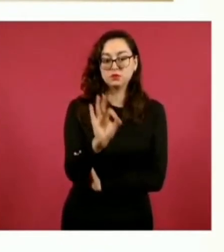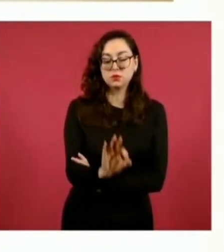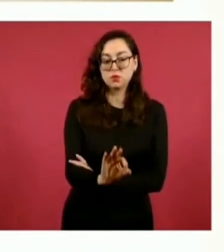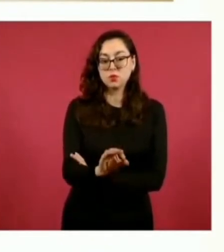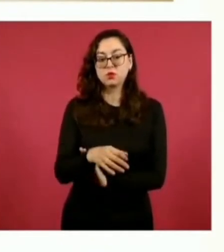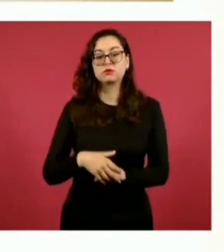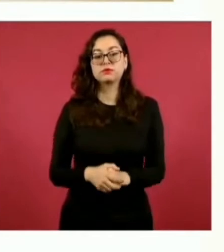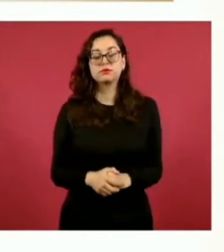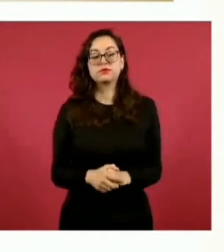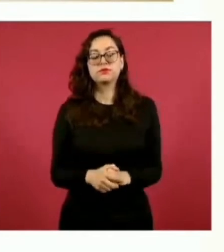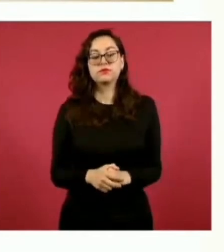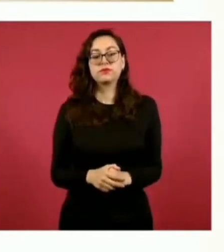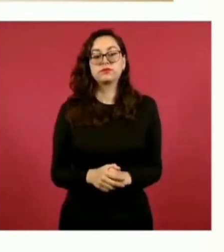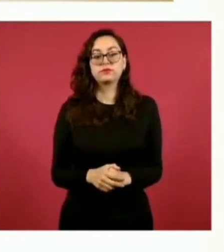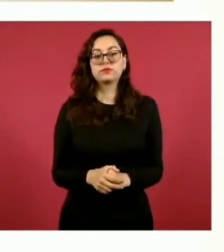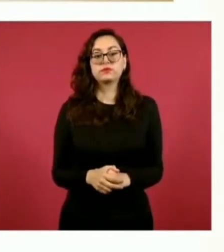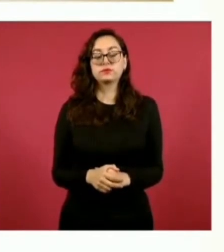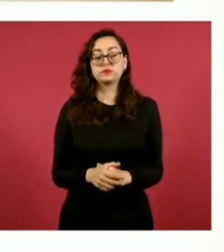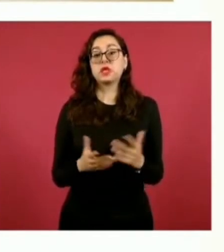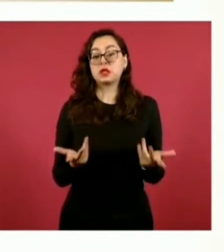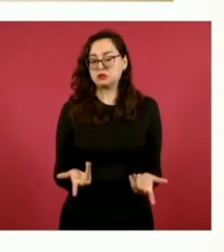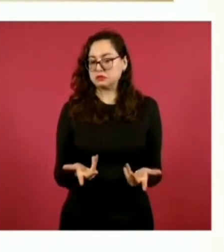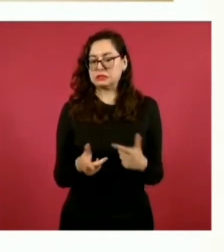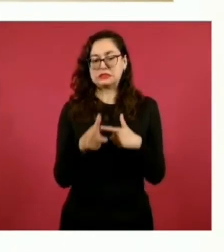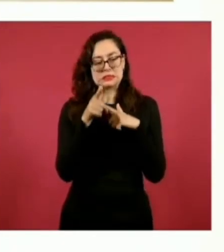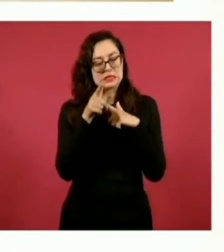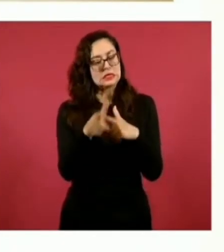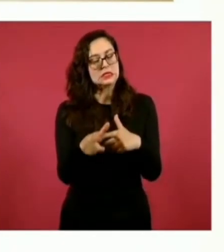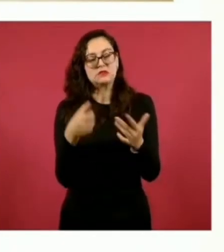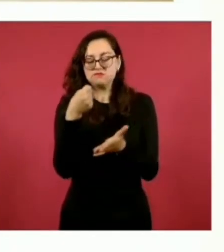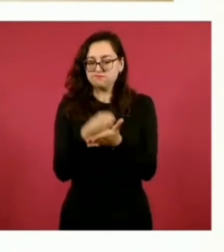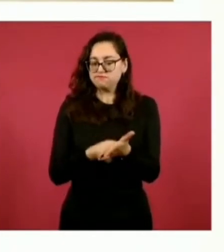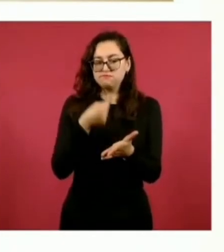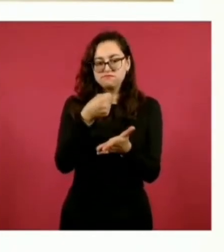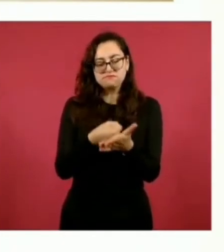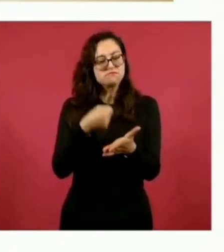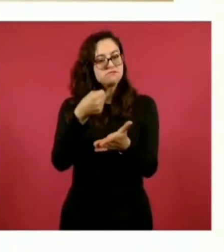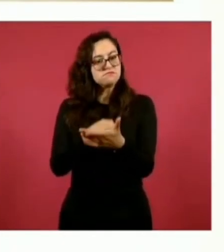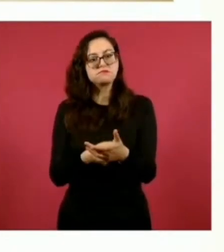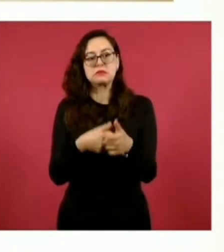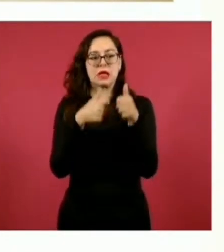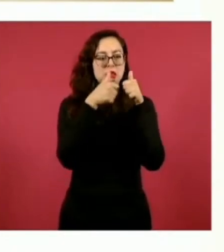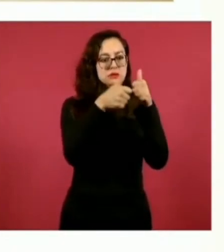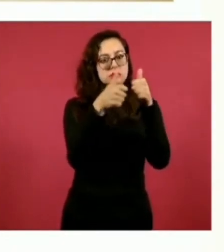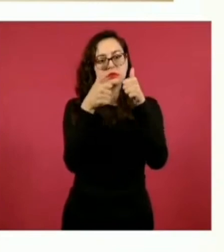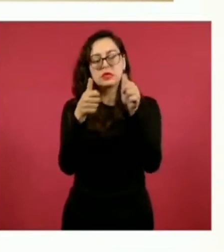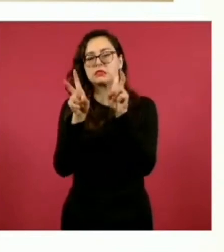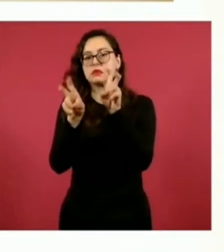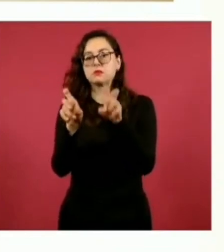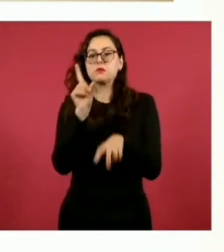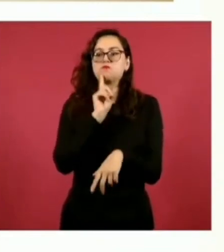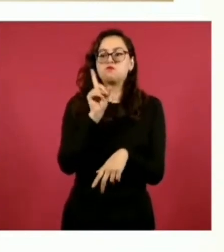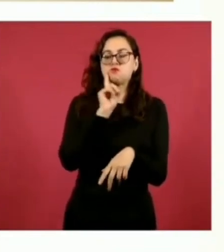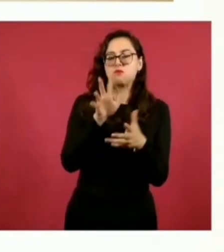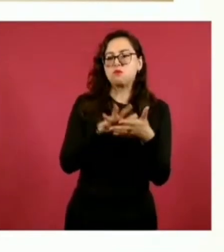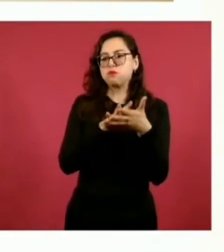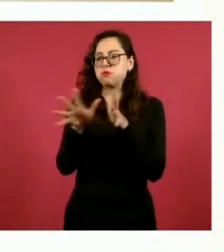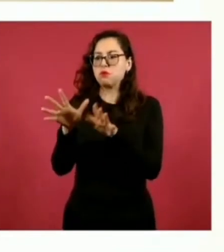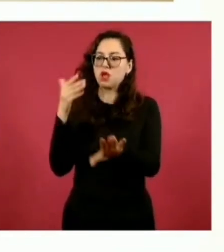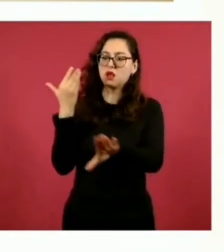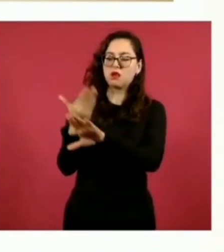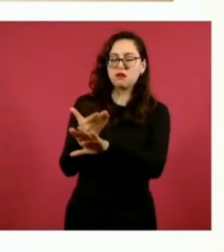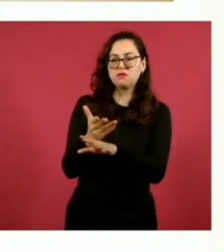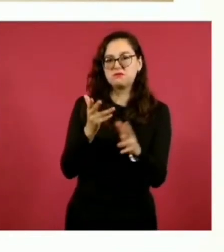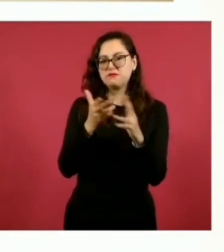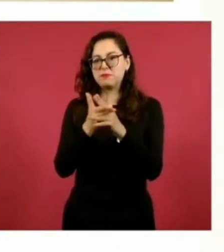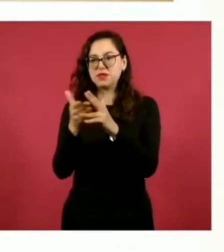seguimos eh con las acciones de prevención persecución y atención de la violencia feminicida hay que decir